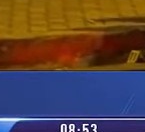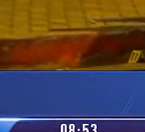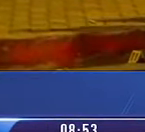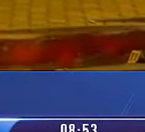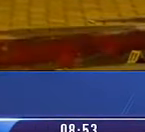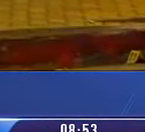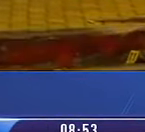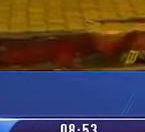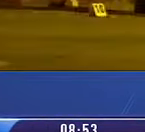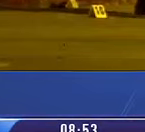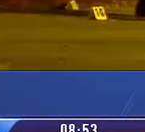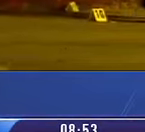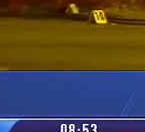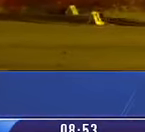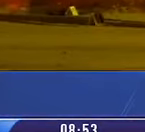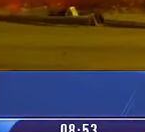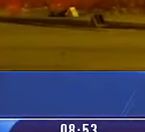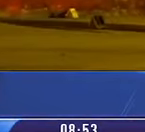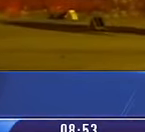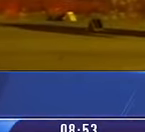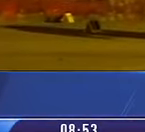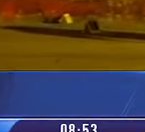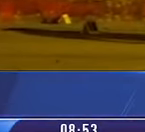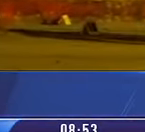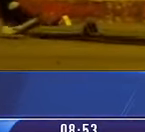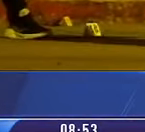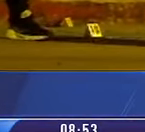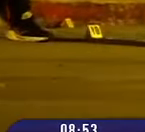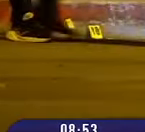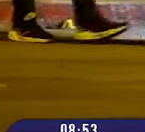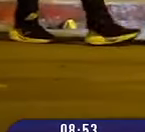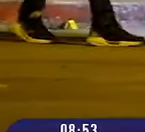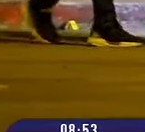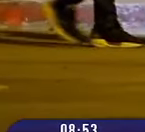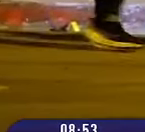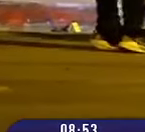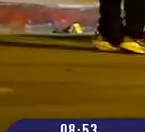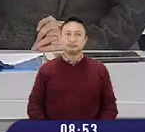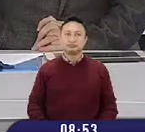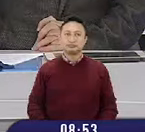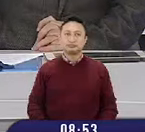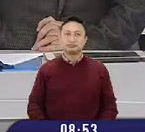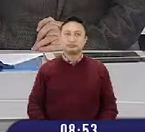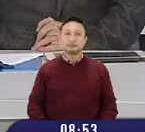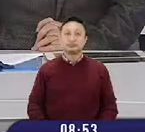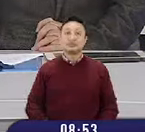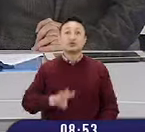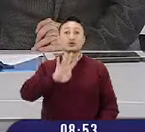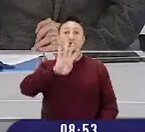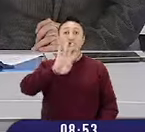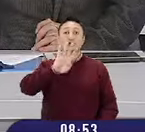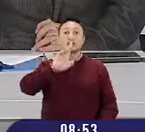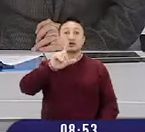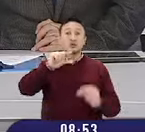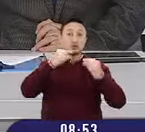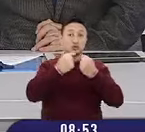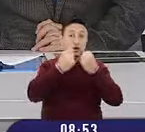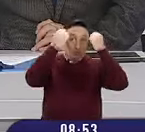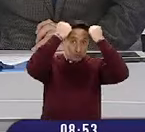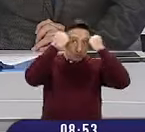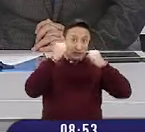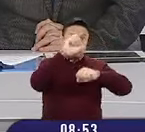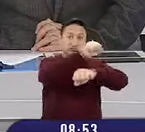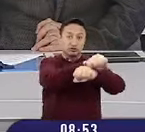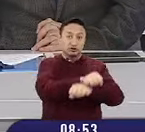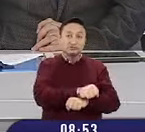personas que estaban cerca se salvaron de morir, informó Charlie Pisa. 4 supuestos terroristas fueron